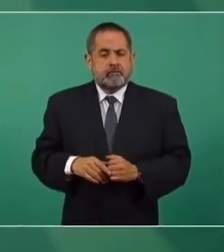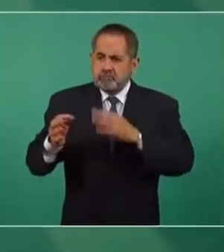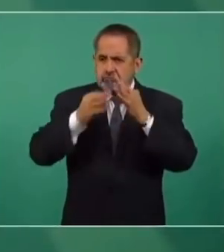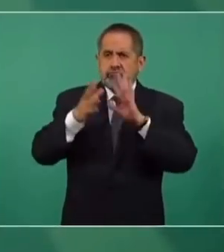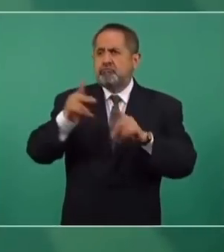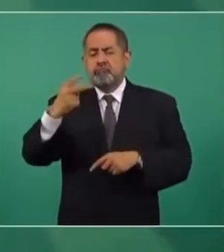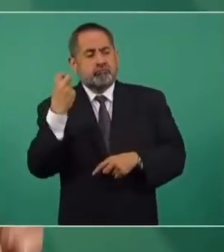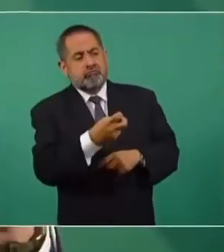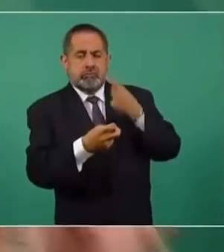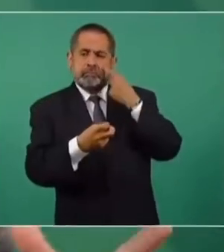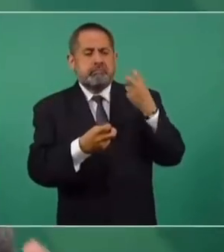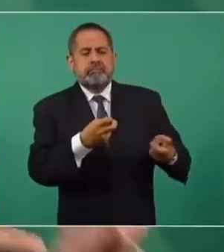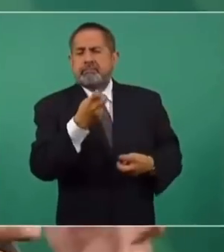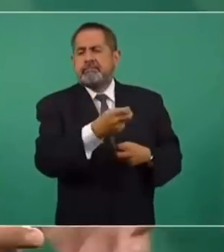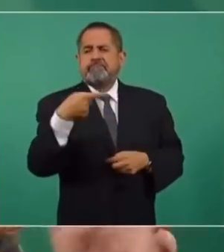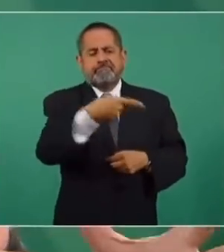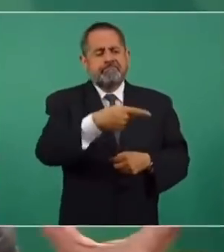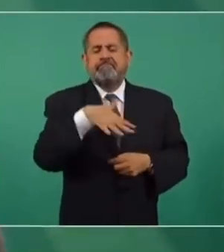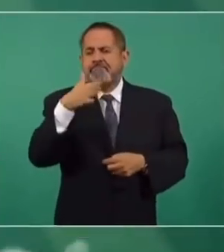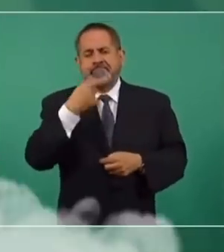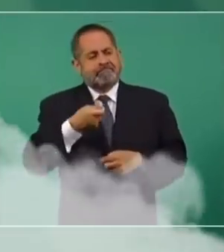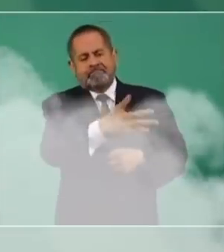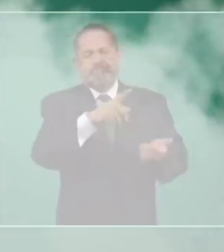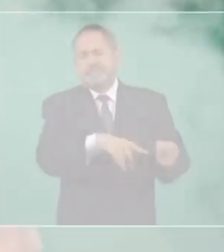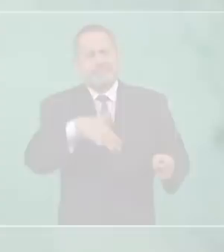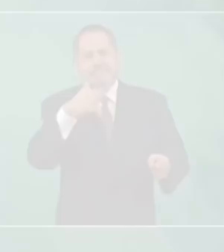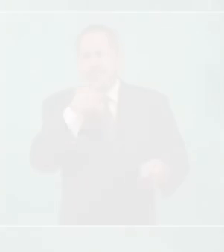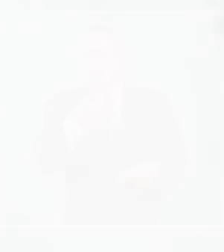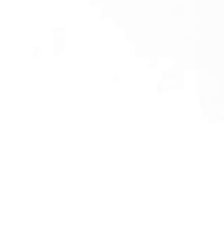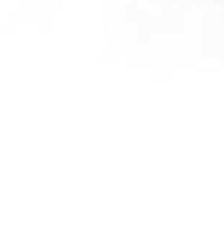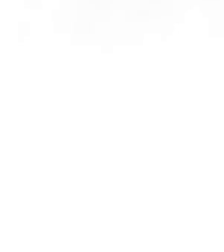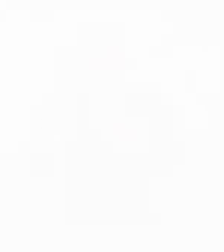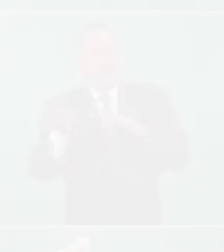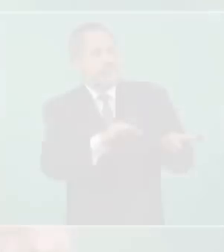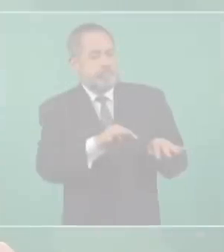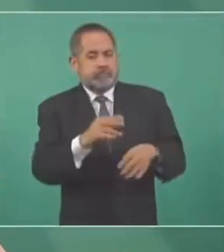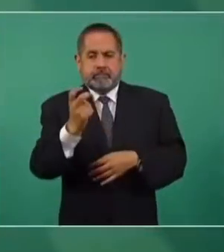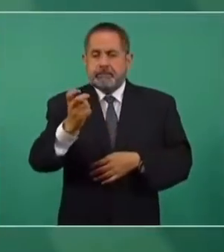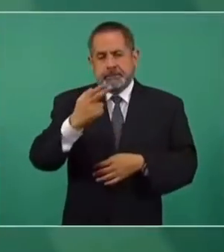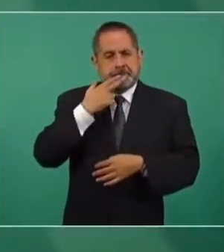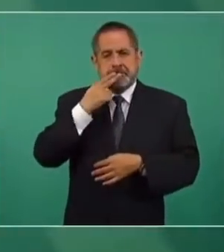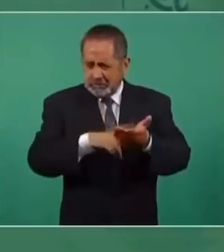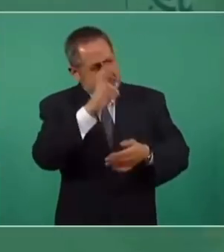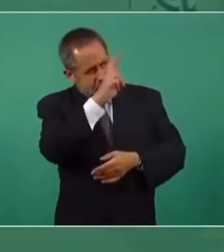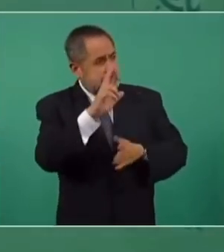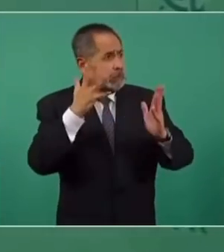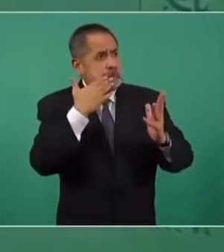hacemos denuncias y estigmatizamos a la corrupción, porque considero que eso es un gran aporte.